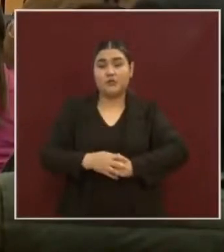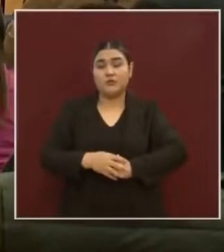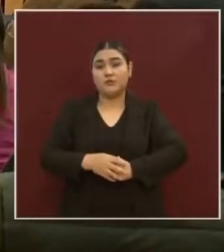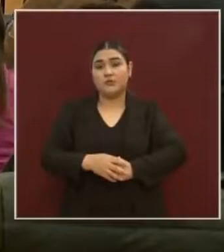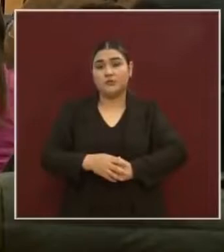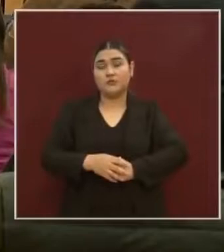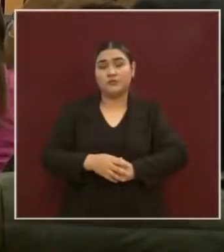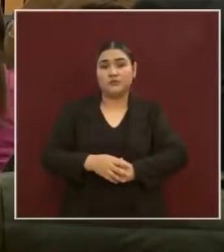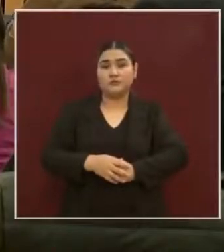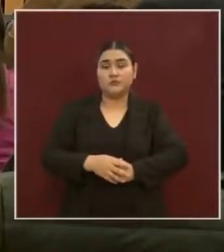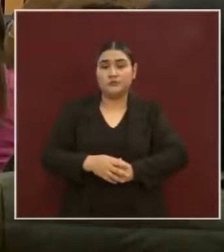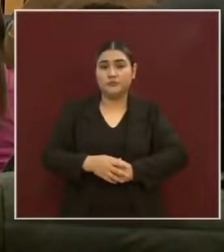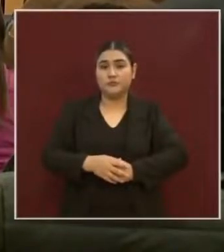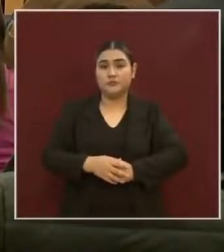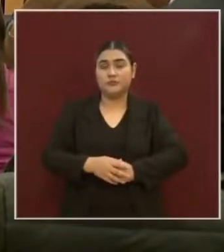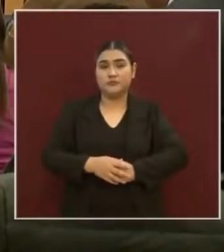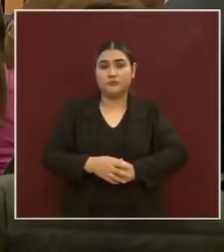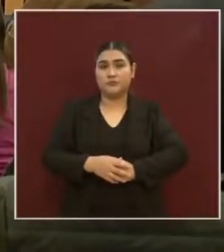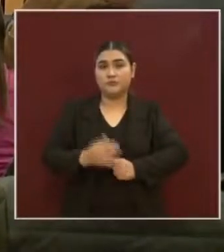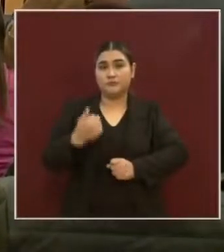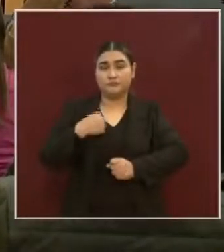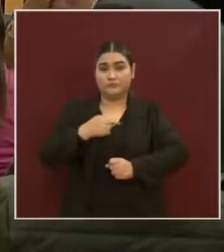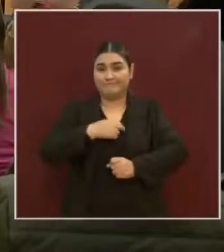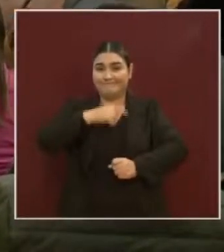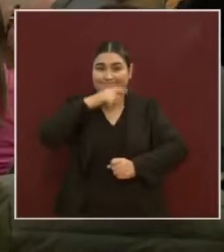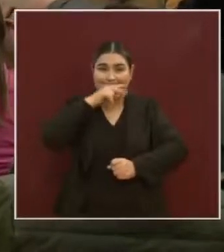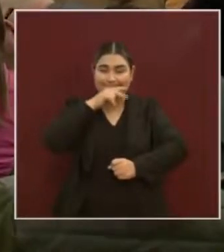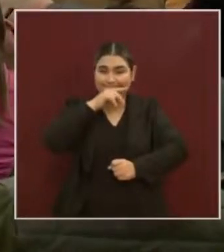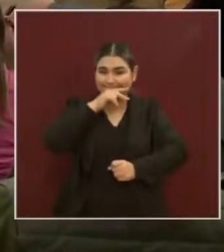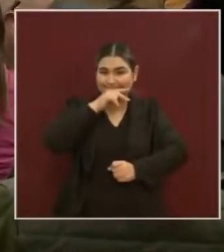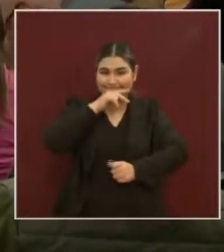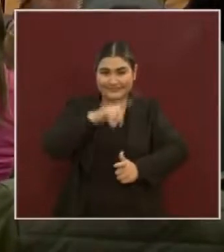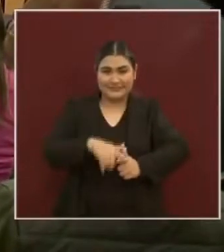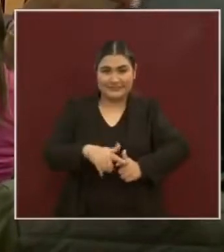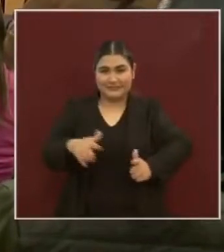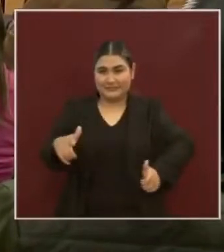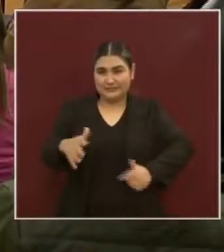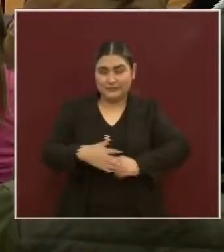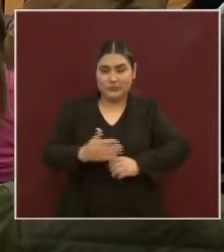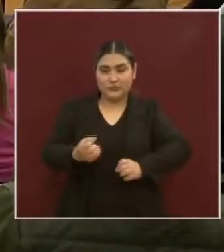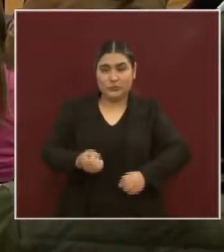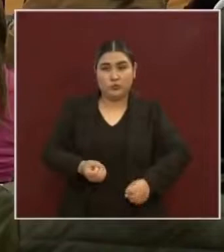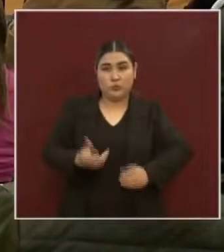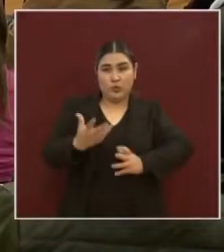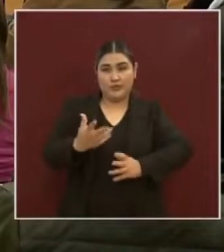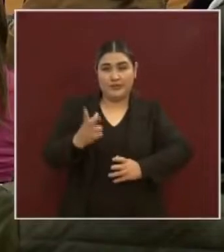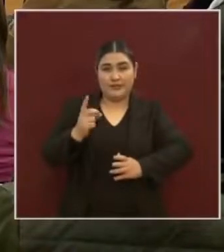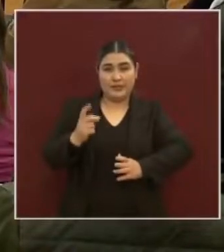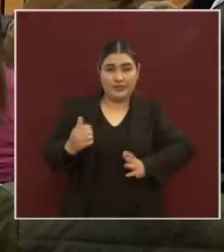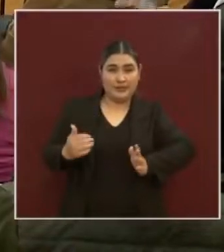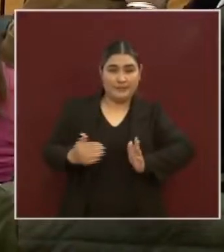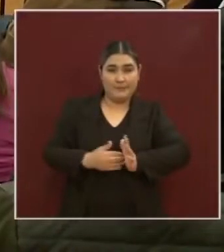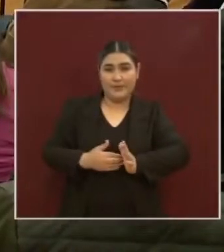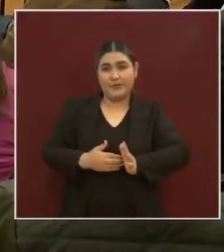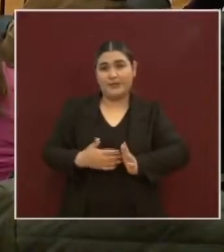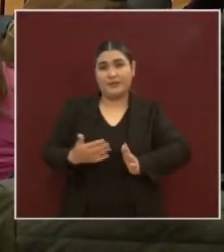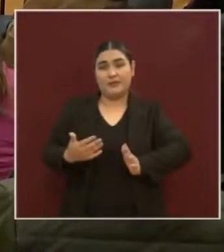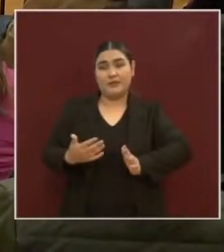nos preocupemos tanto por la cifra de 30 mil